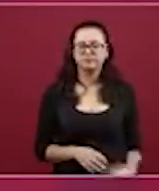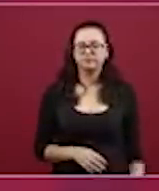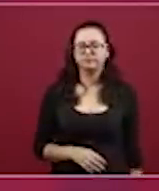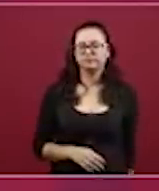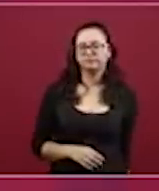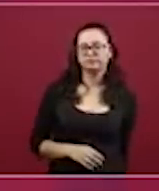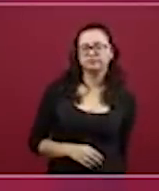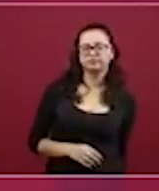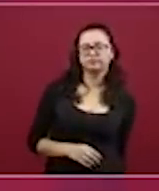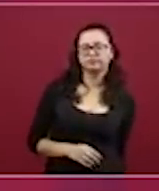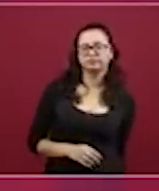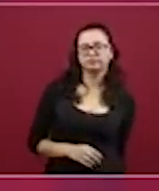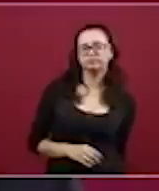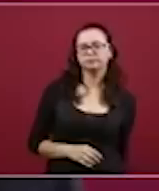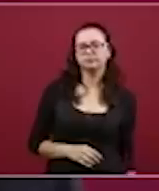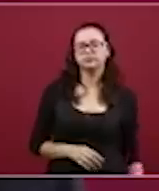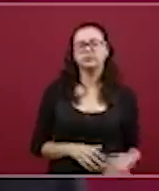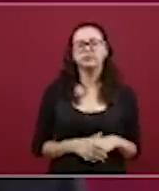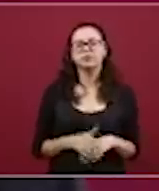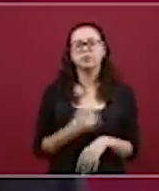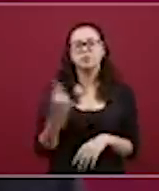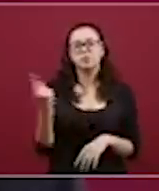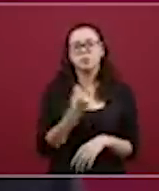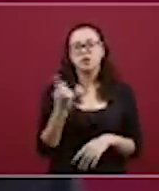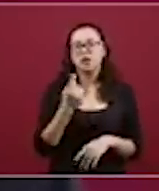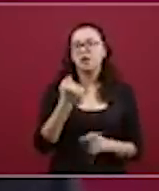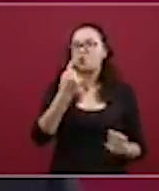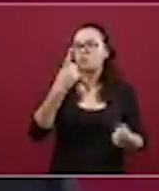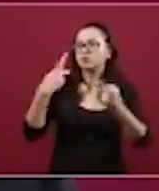hay inversionistas, hay empresarios